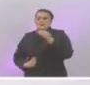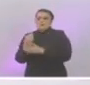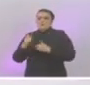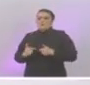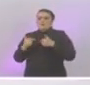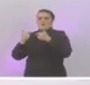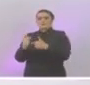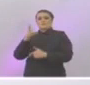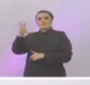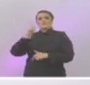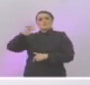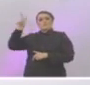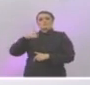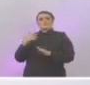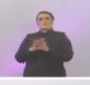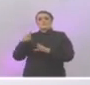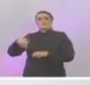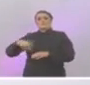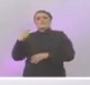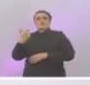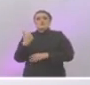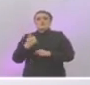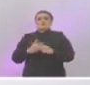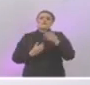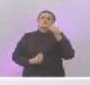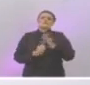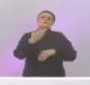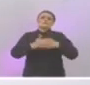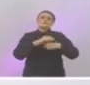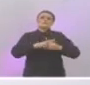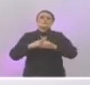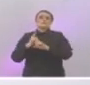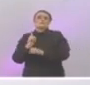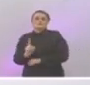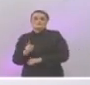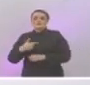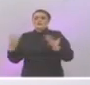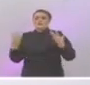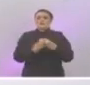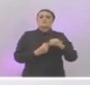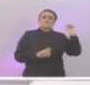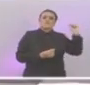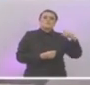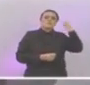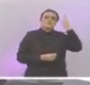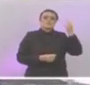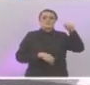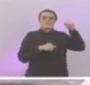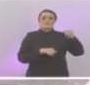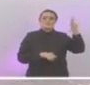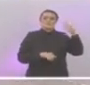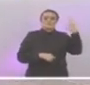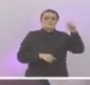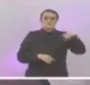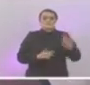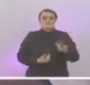de profesionistas para la economía del siglo XXI. Junto con la Universidad Autónoma de San Luis Potosí, pusimos